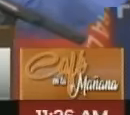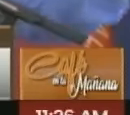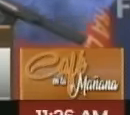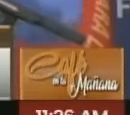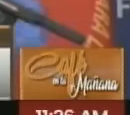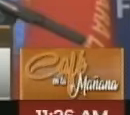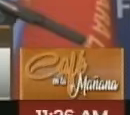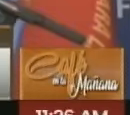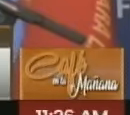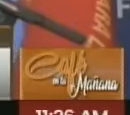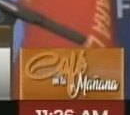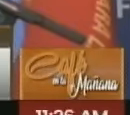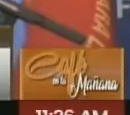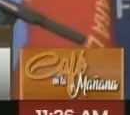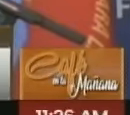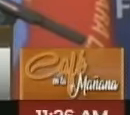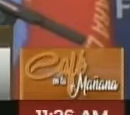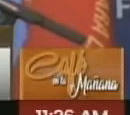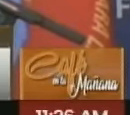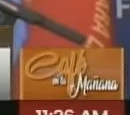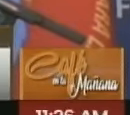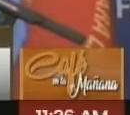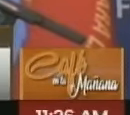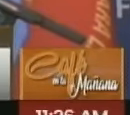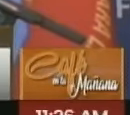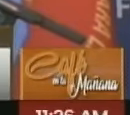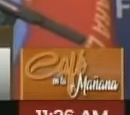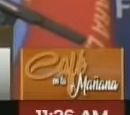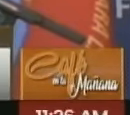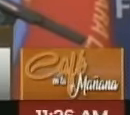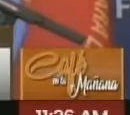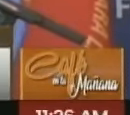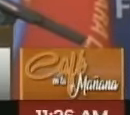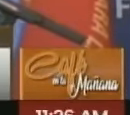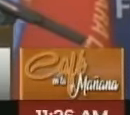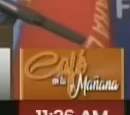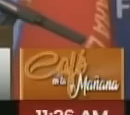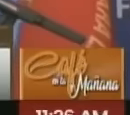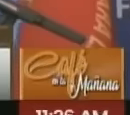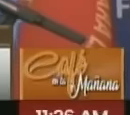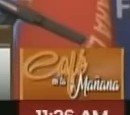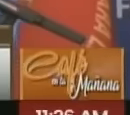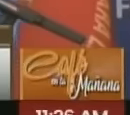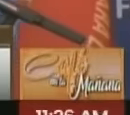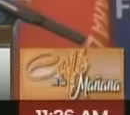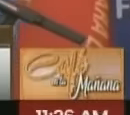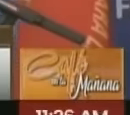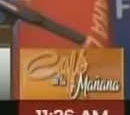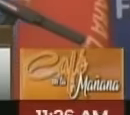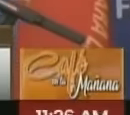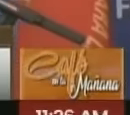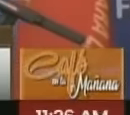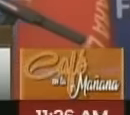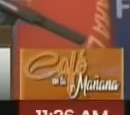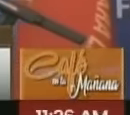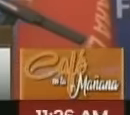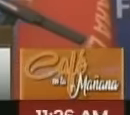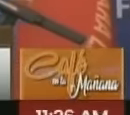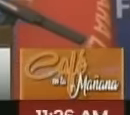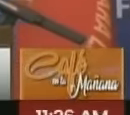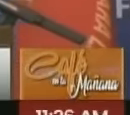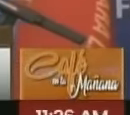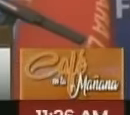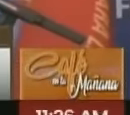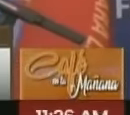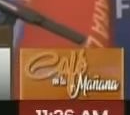todos los 5 rectores, aquí va a haber elecciones el próximo domingo para